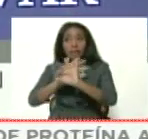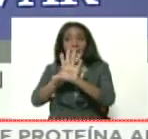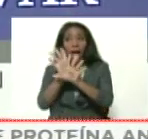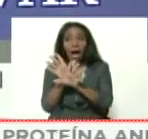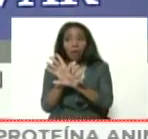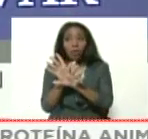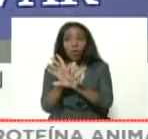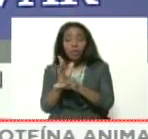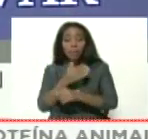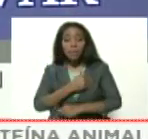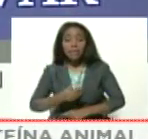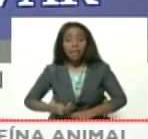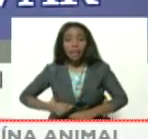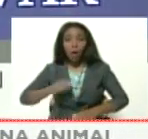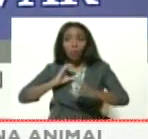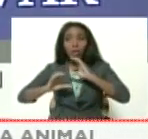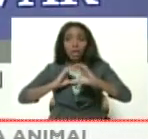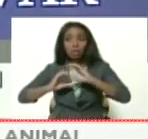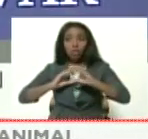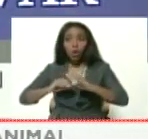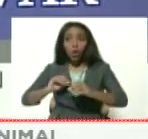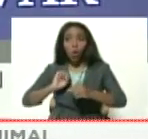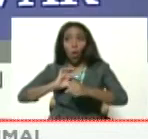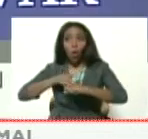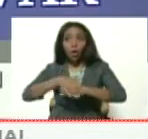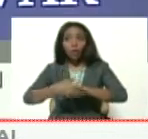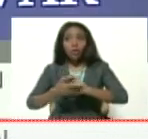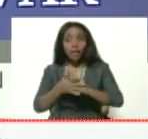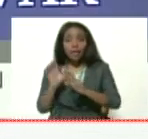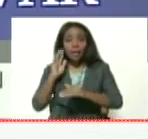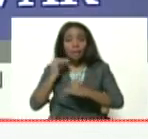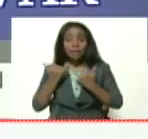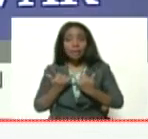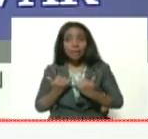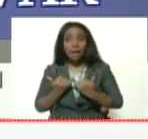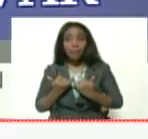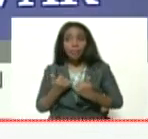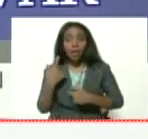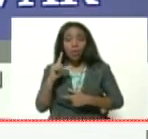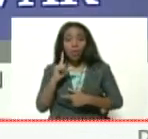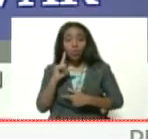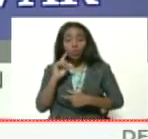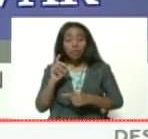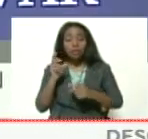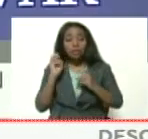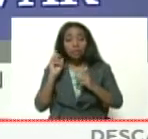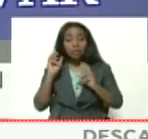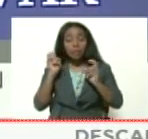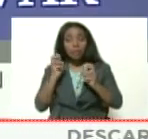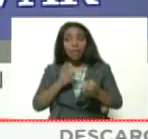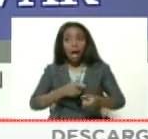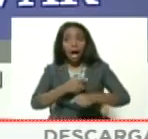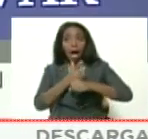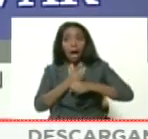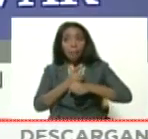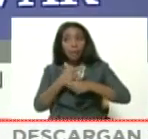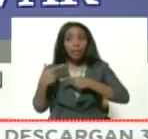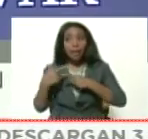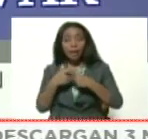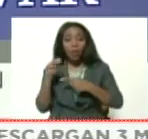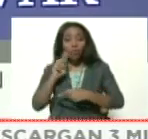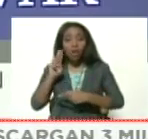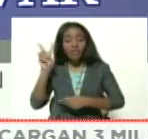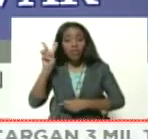del vicepresidente para la comunicación, doctor Jorge Rodríguez, quien daba cuenta del hallazgo de un arsenal de armas de guerra que serían utilizadas en